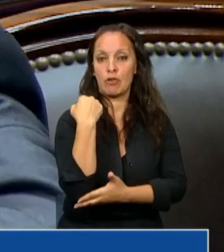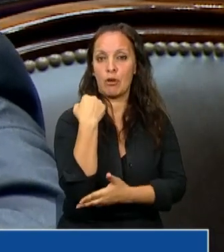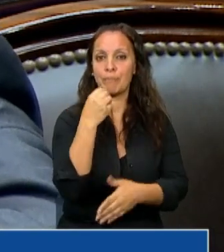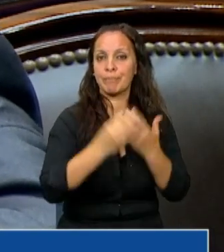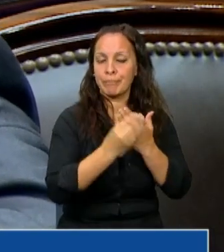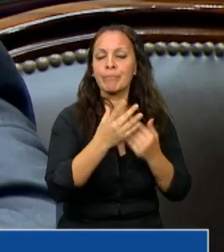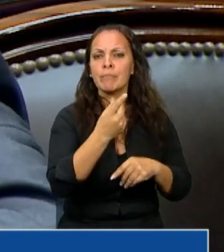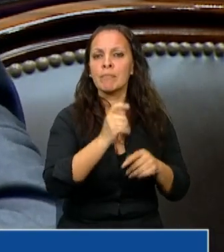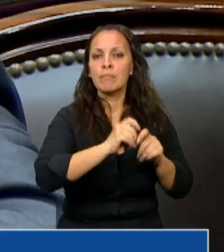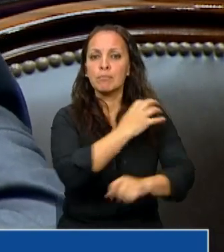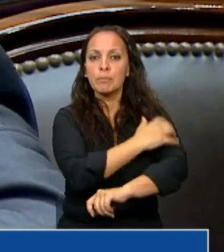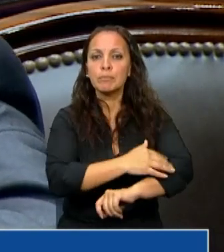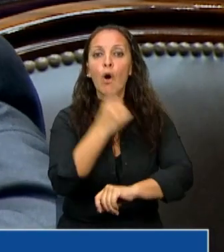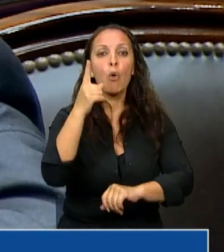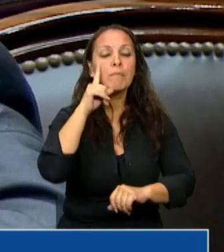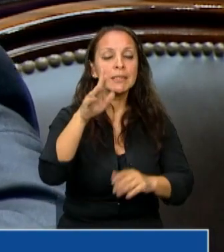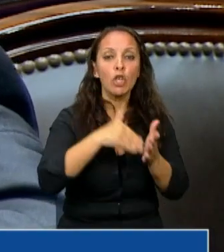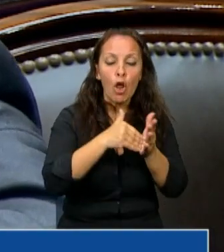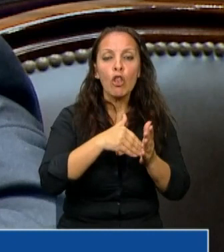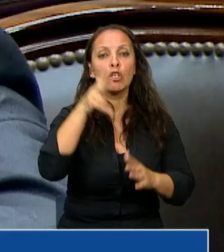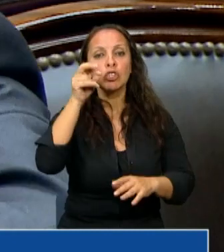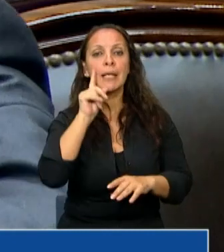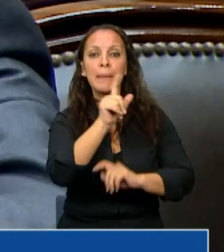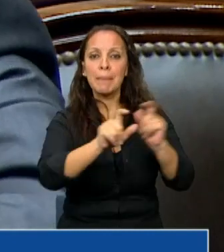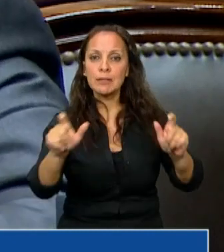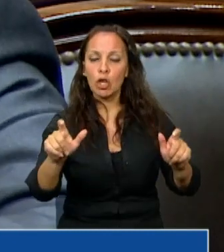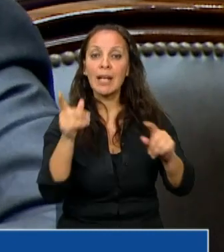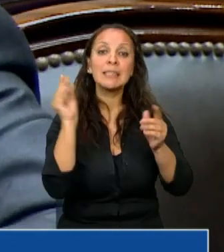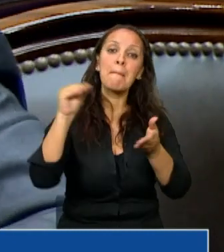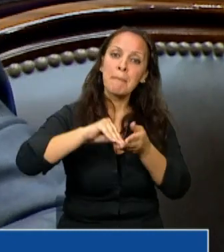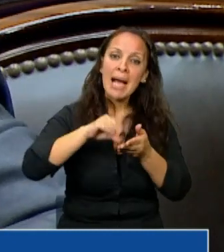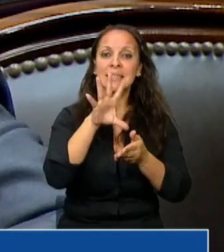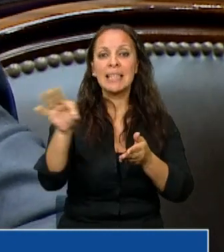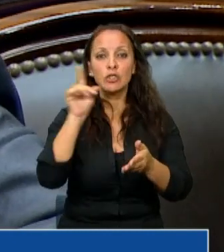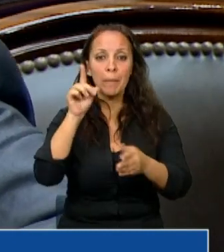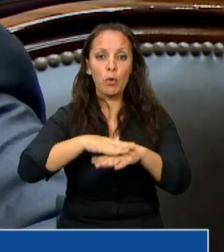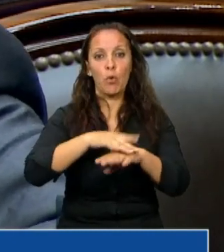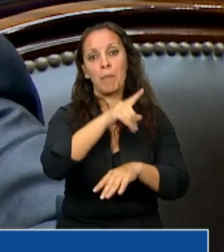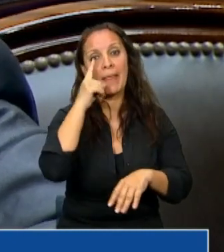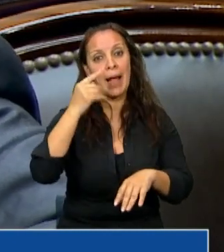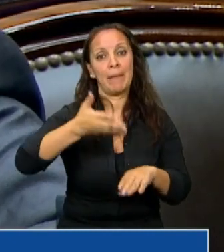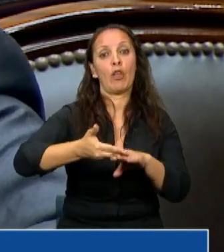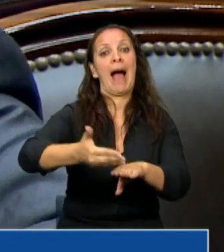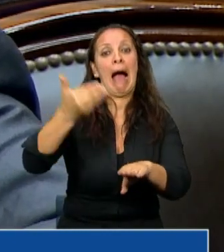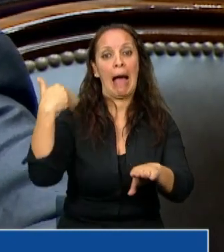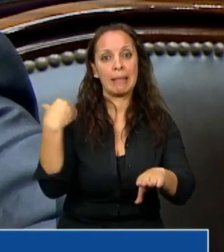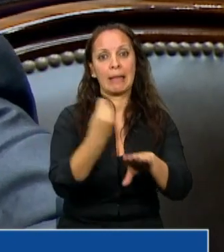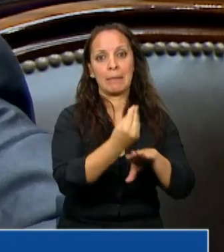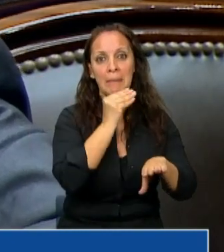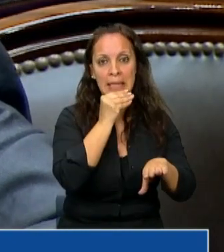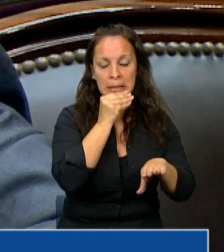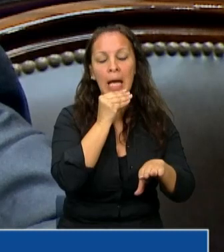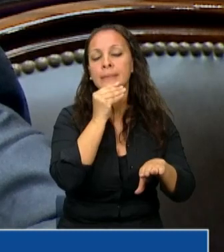aumentó 1.800.000 personas, que sumado los casi 500.000 que había traído Alberto Fernández antes de la asunción de